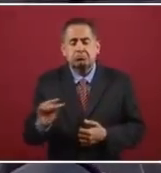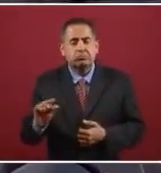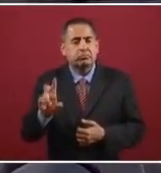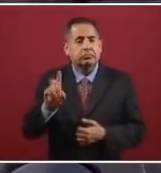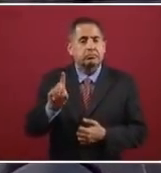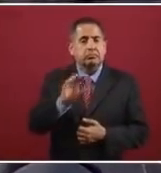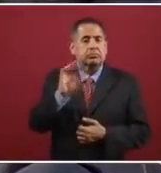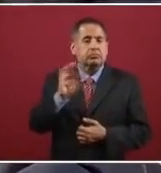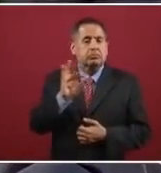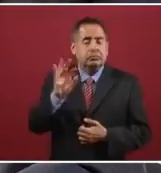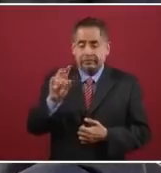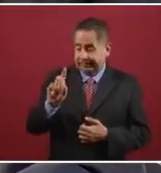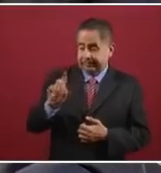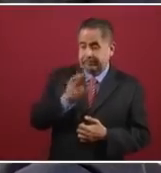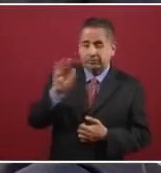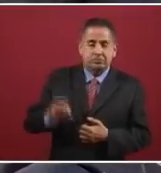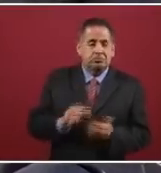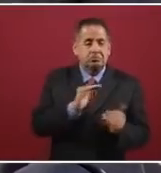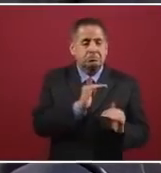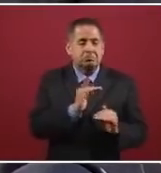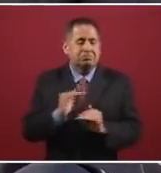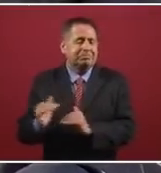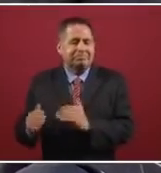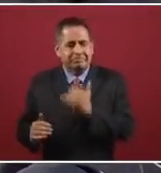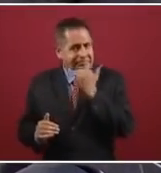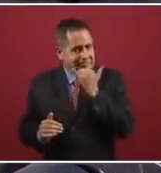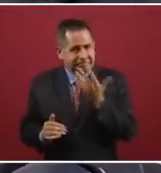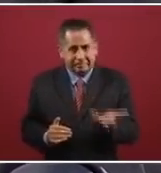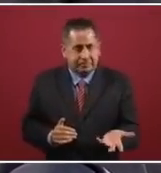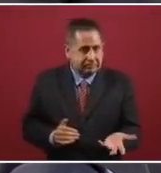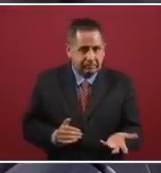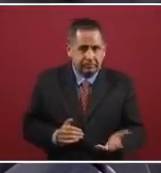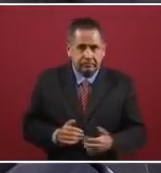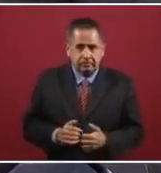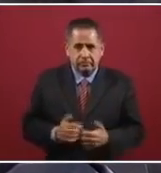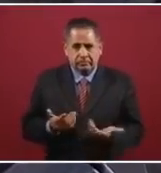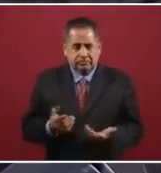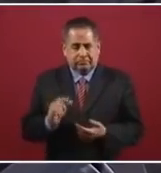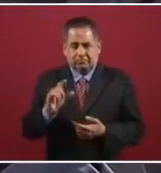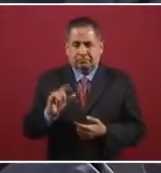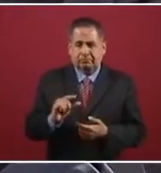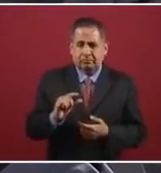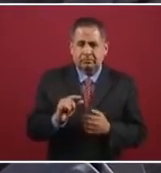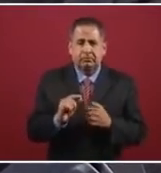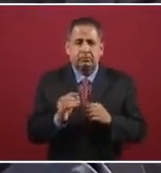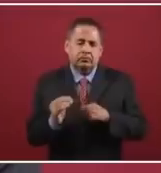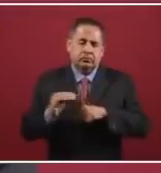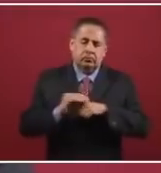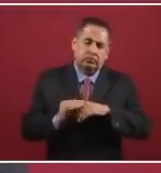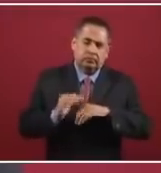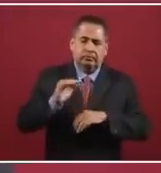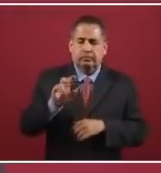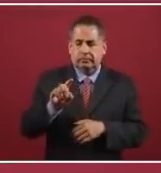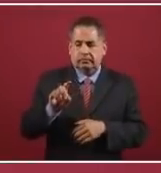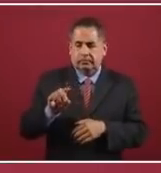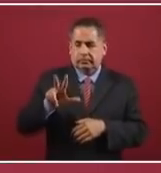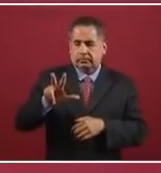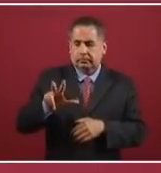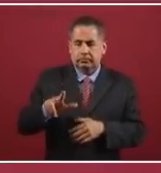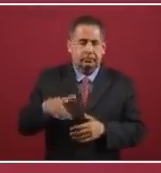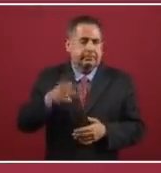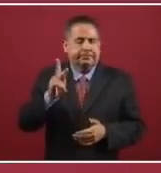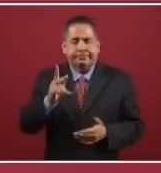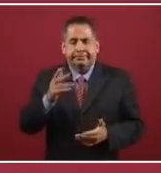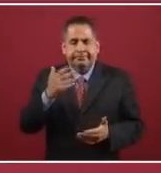de su capacidad, al 30% de su capacidad, estamos ya en el 38. De todas